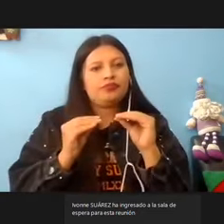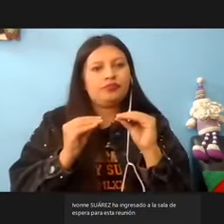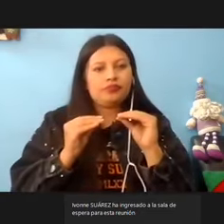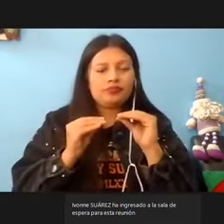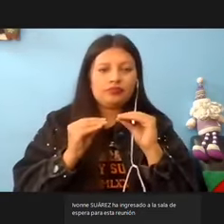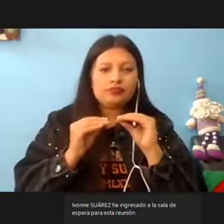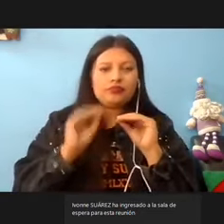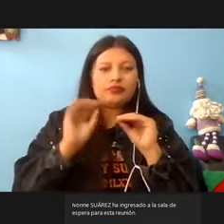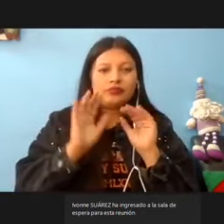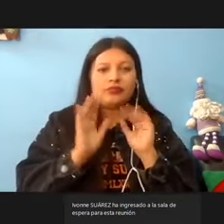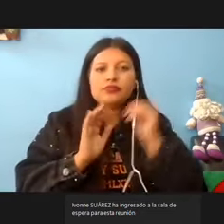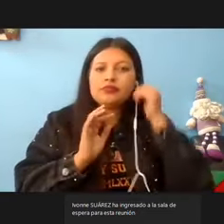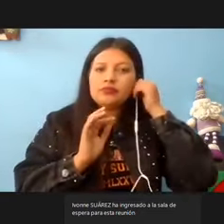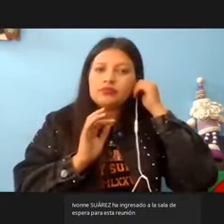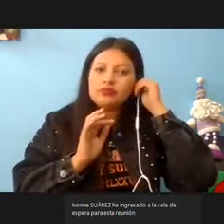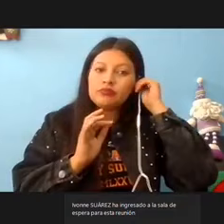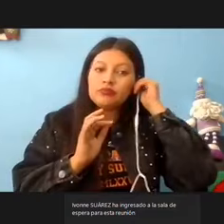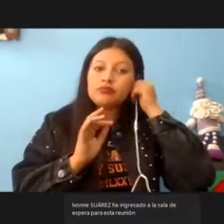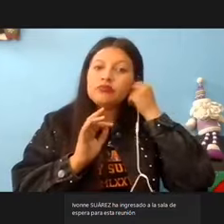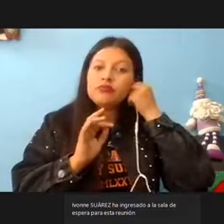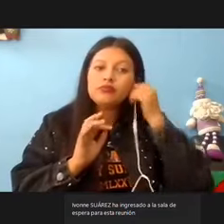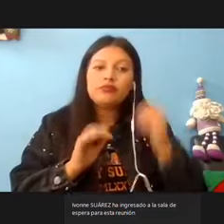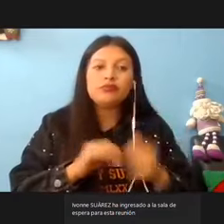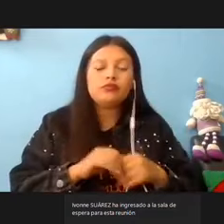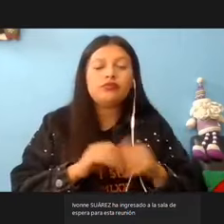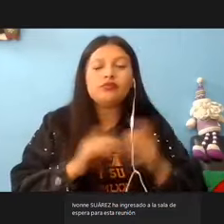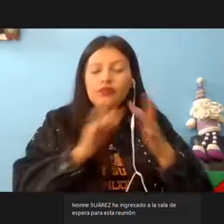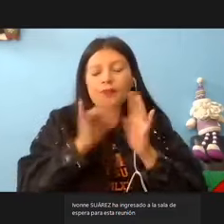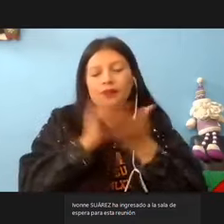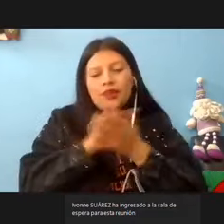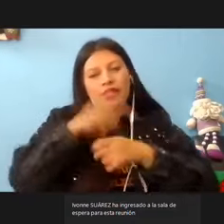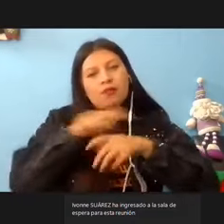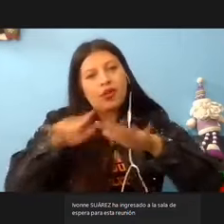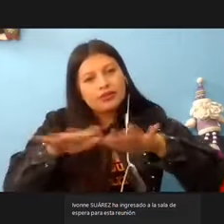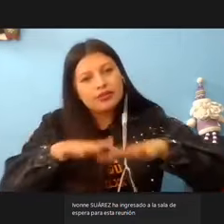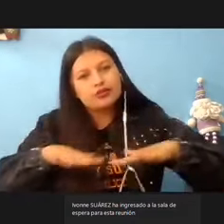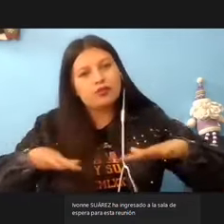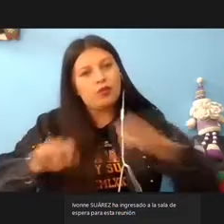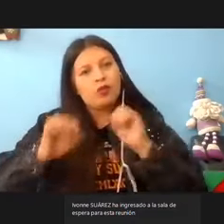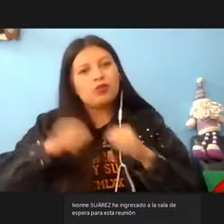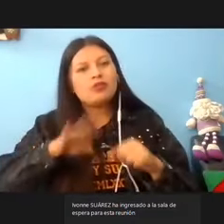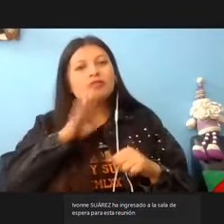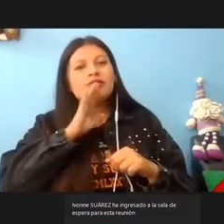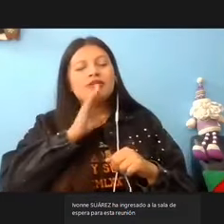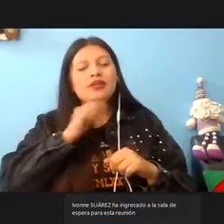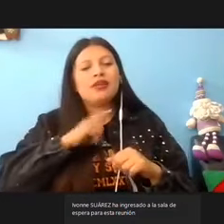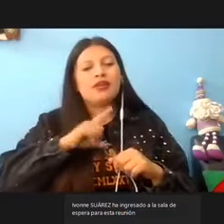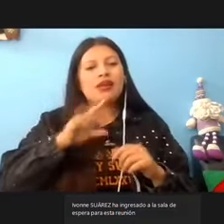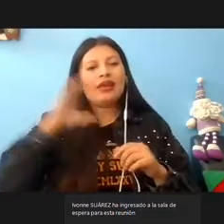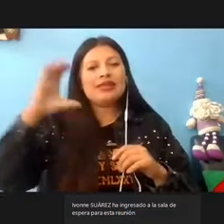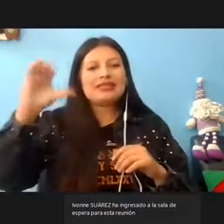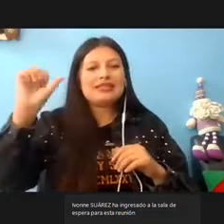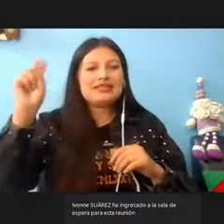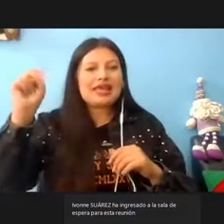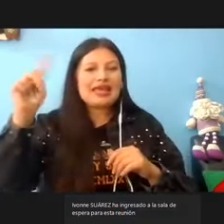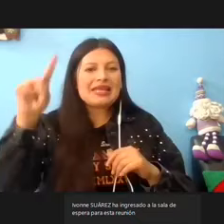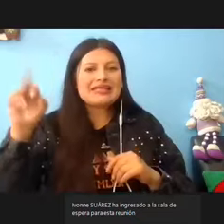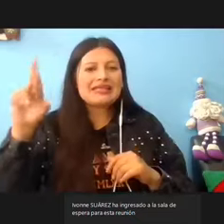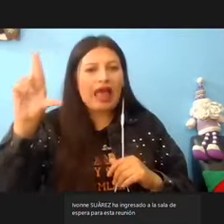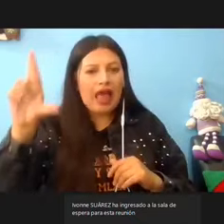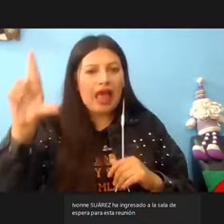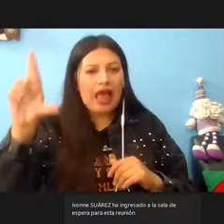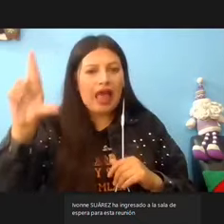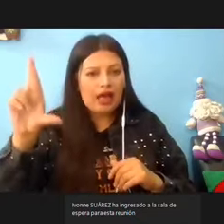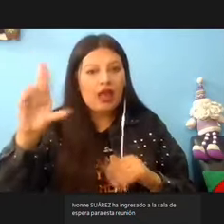ese segundo momento, digamos, del espacio que fue dirigido por CENSAT, estuvo como